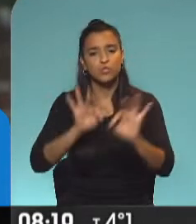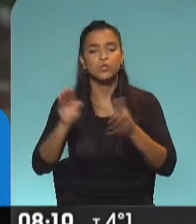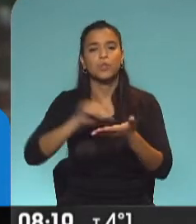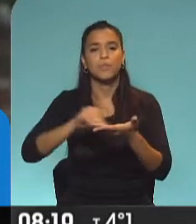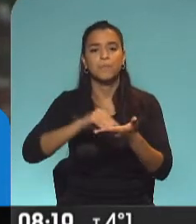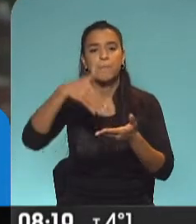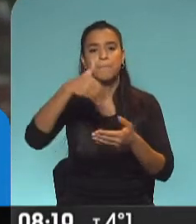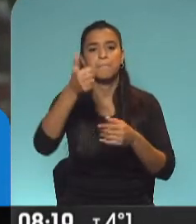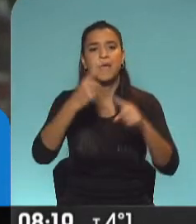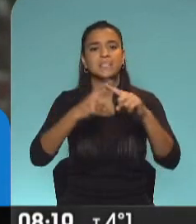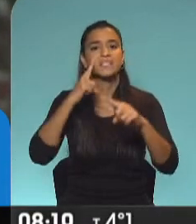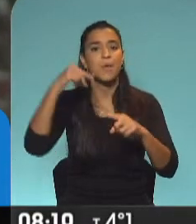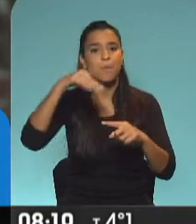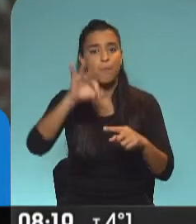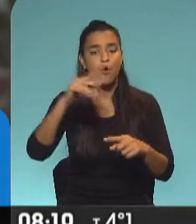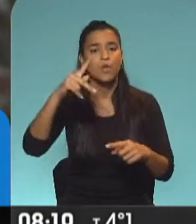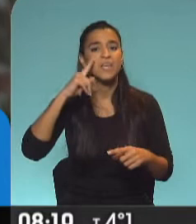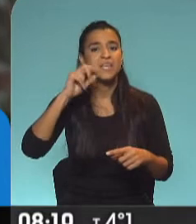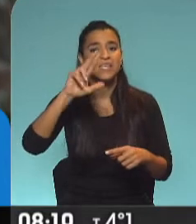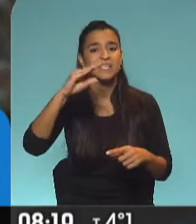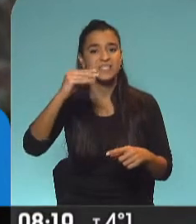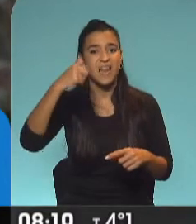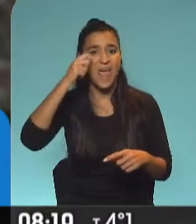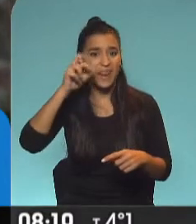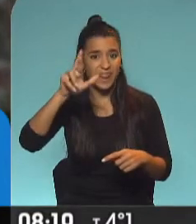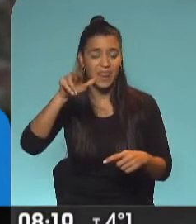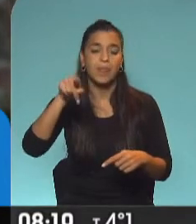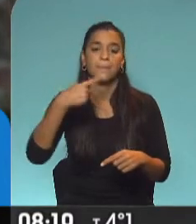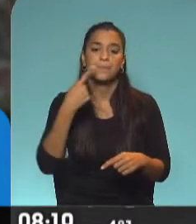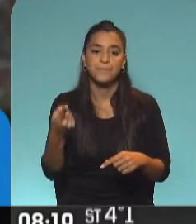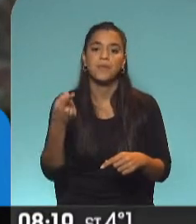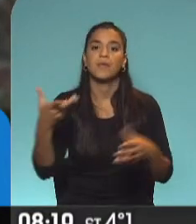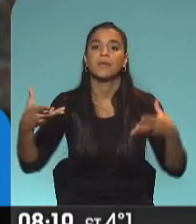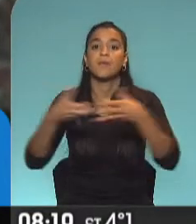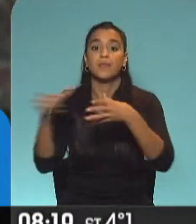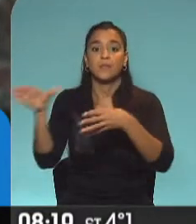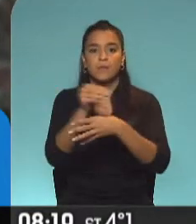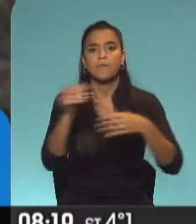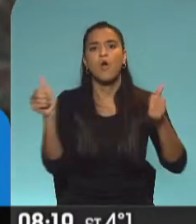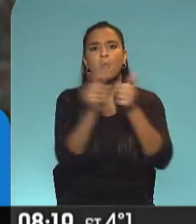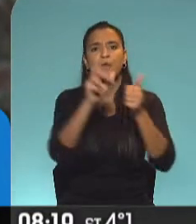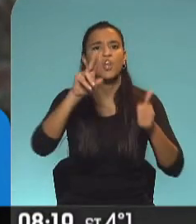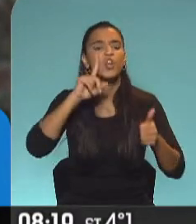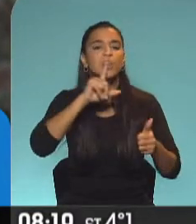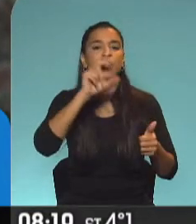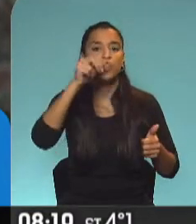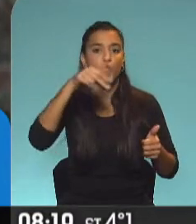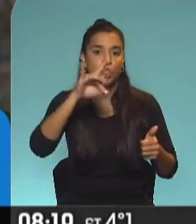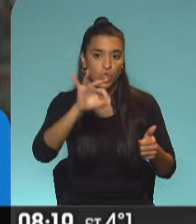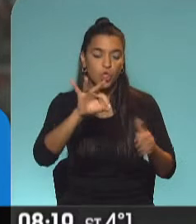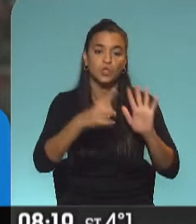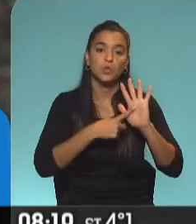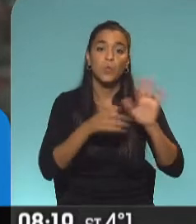diputado Máximo Kirchner, del Frente de Todos, que fue acompañado por Cristian Ritondo, titular